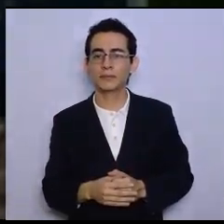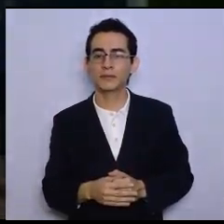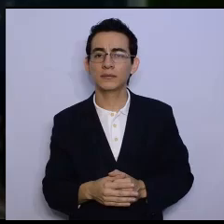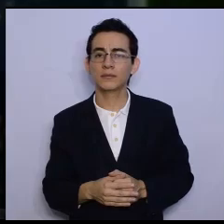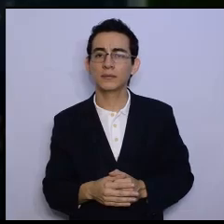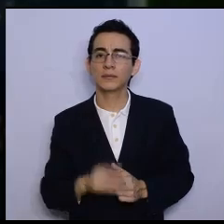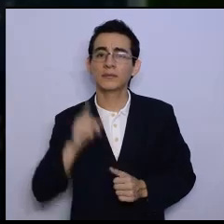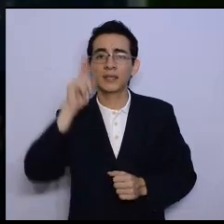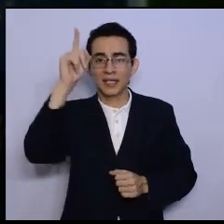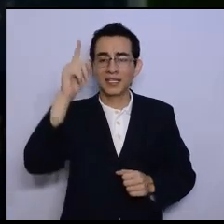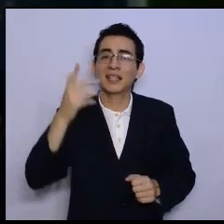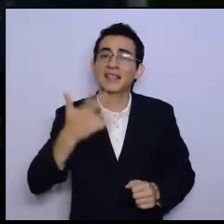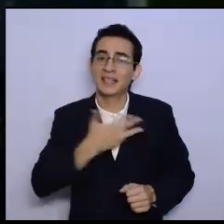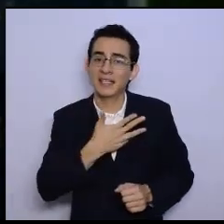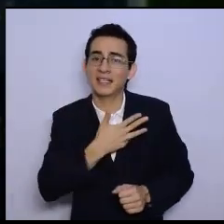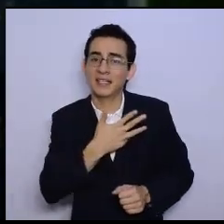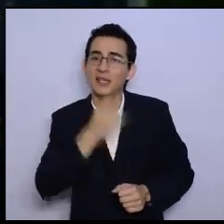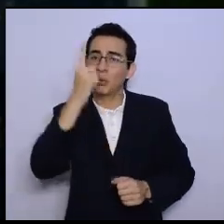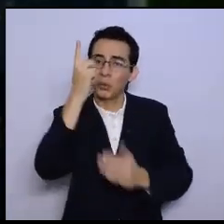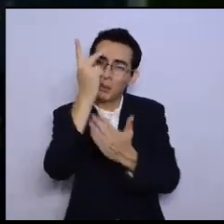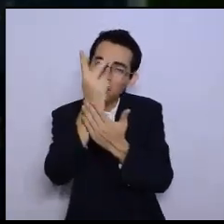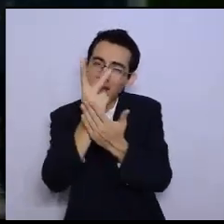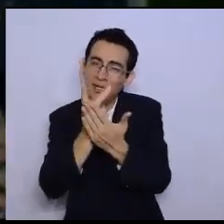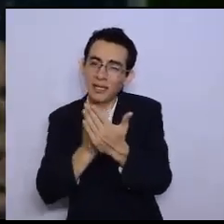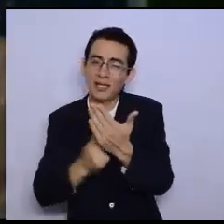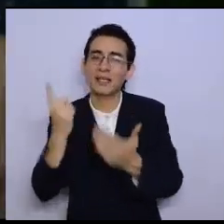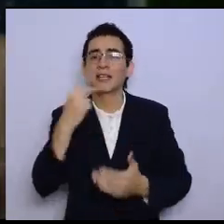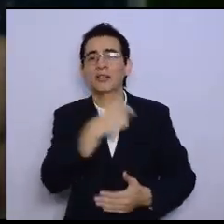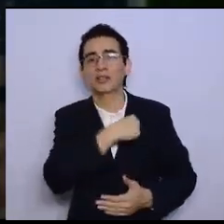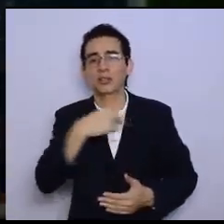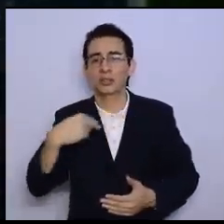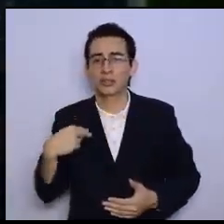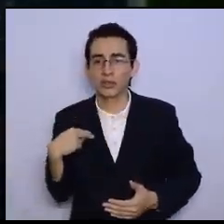Él tenía un entendimiento que es el que Dios quiere que tengamos tú y yo.